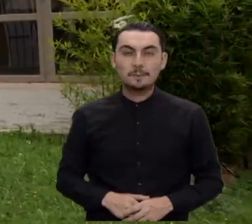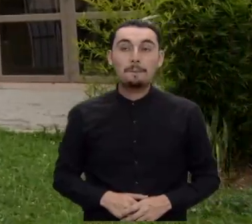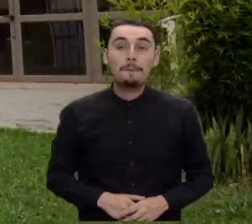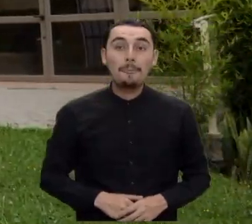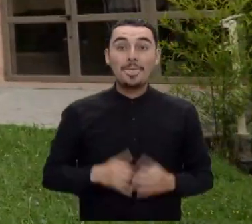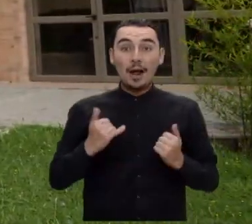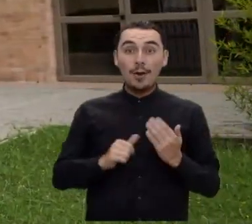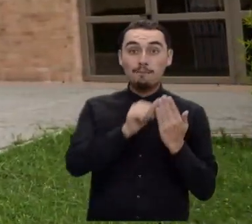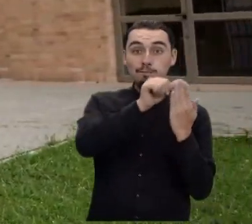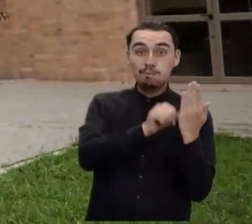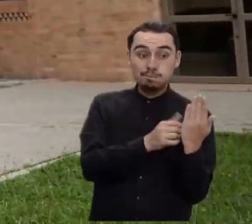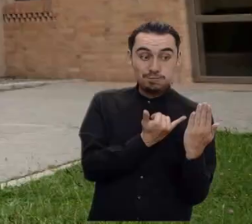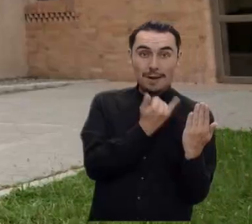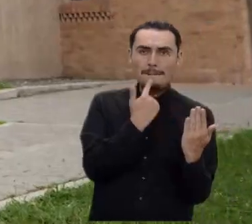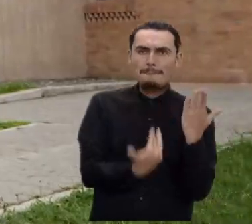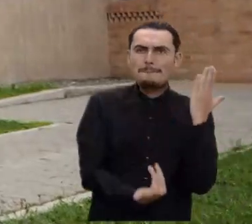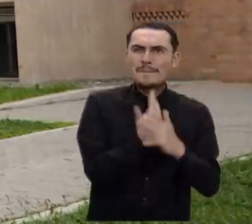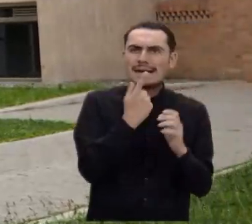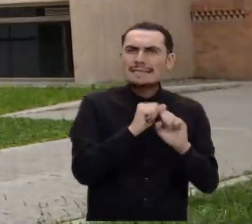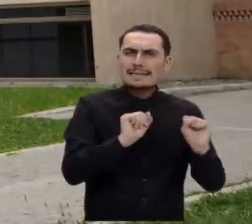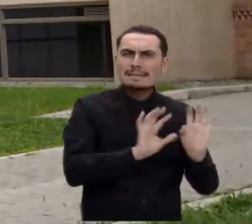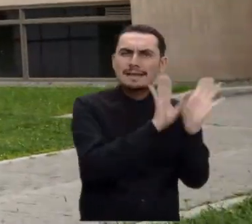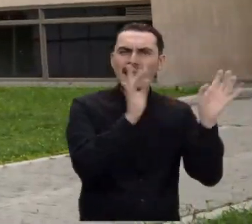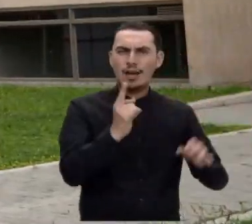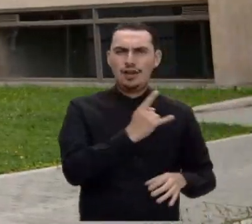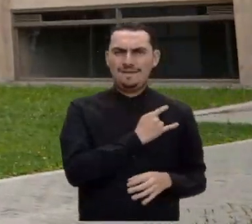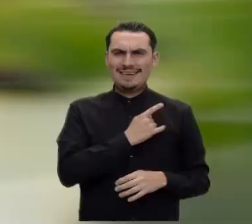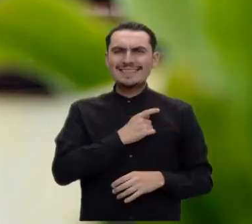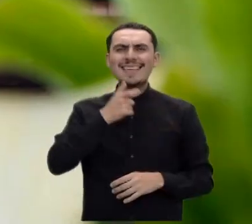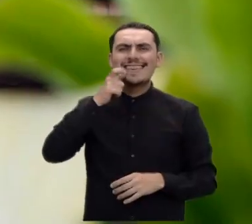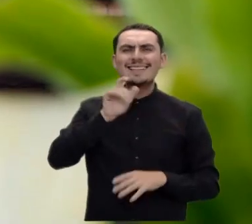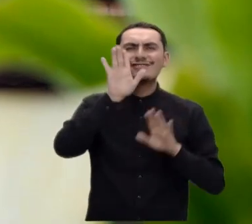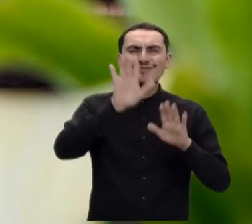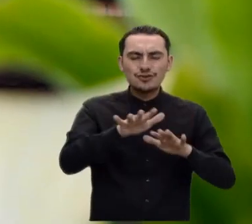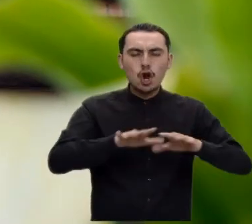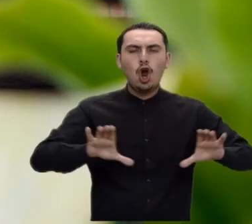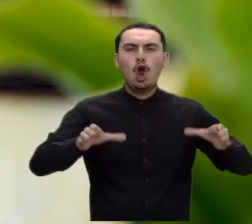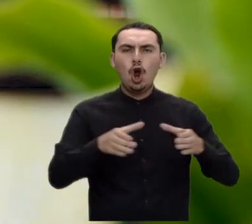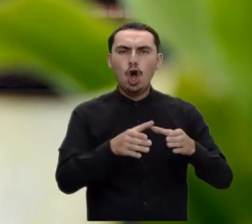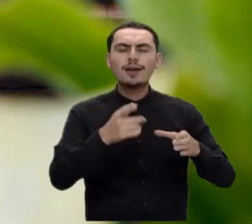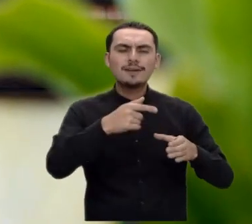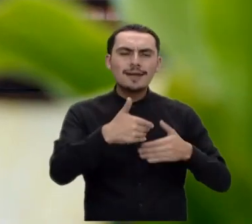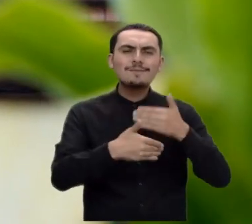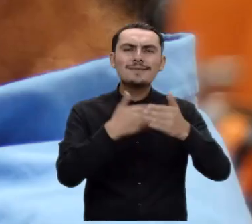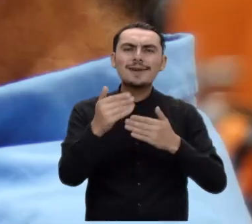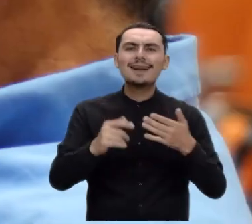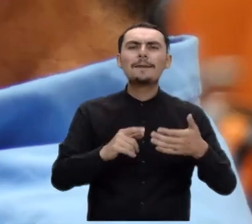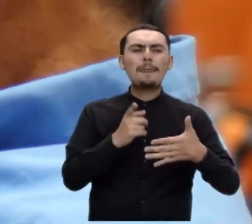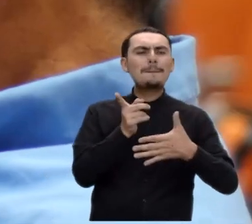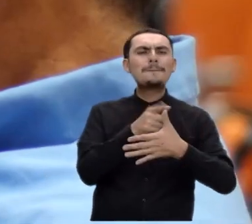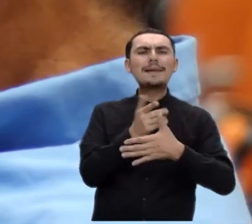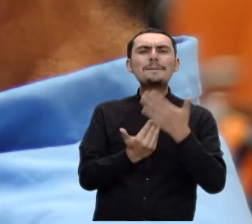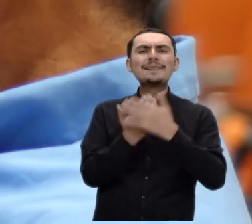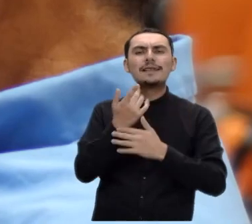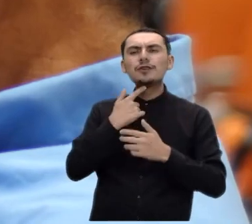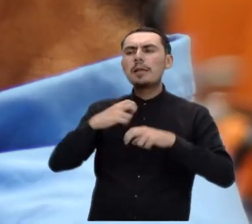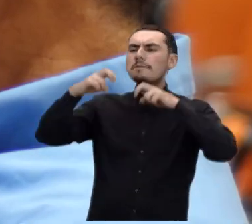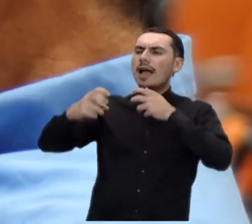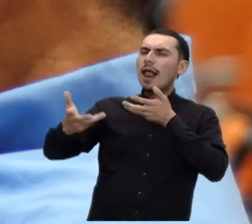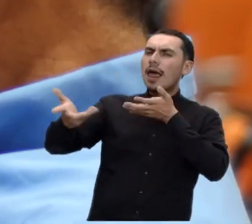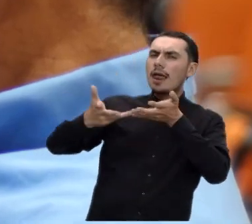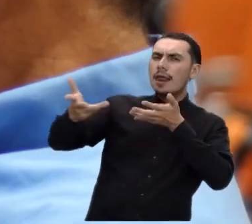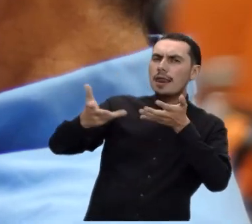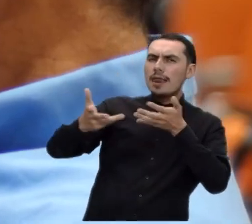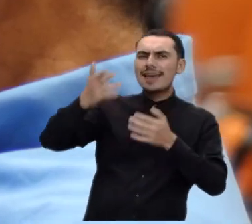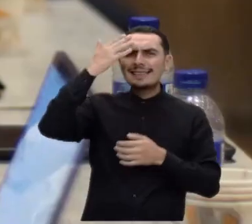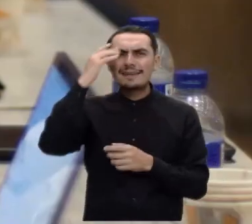Una provechosa agenda que empezó a tempranas horas en la Universidad de Caldas en Manizales, en donde el primer encuentro del día fue un conversatorio en beneficio de la